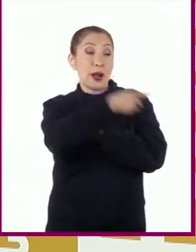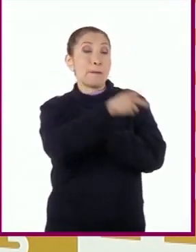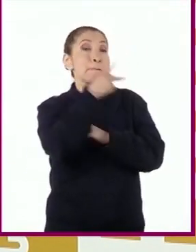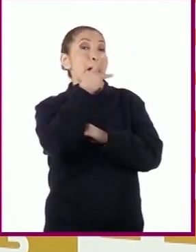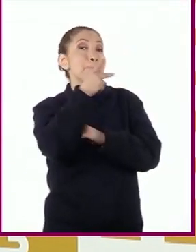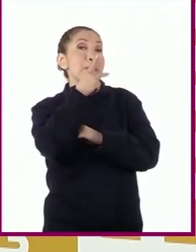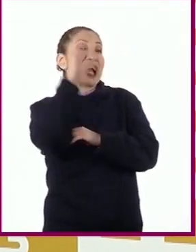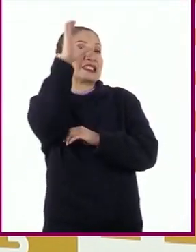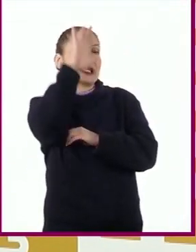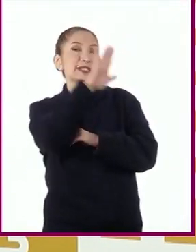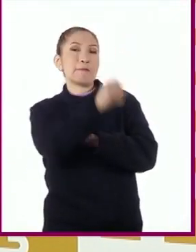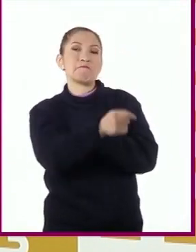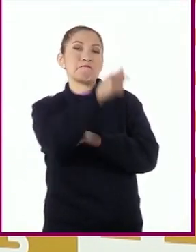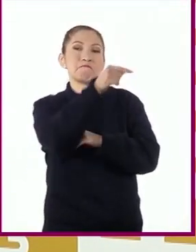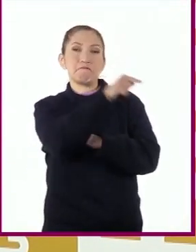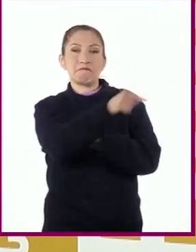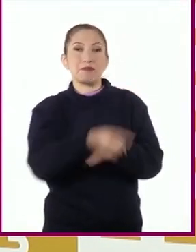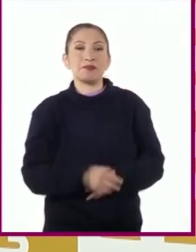de la ciencia.